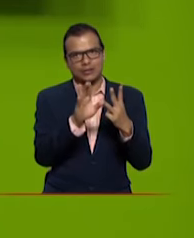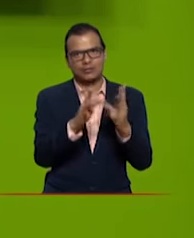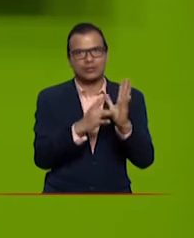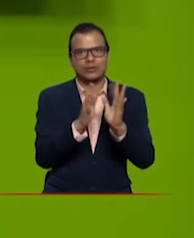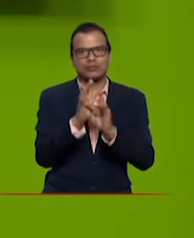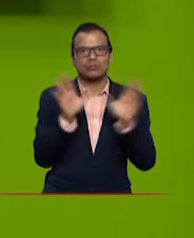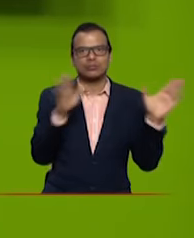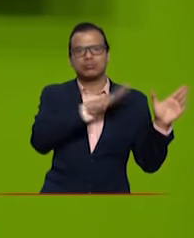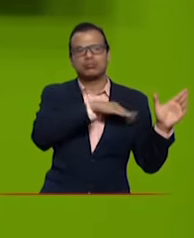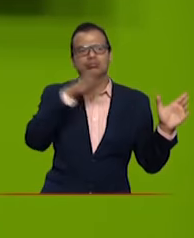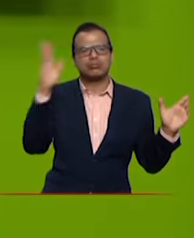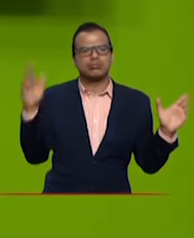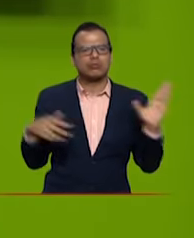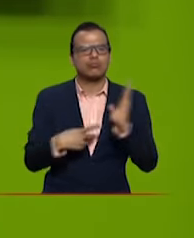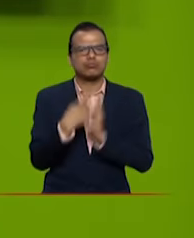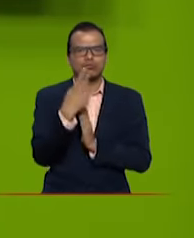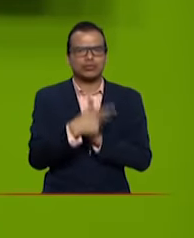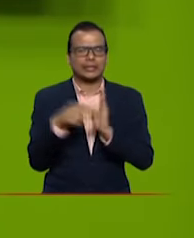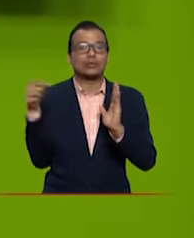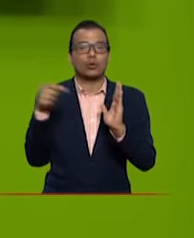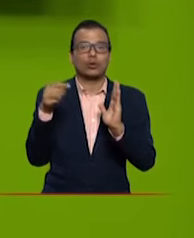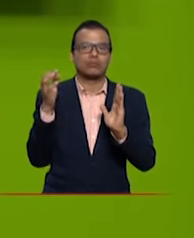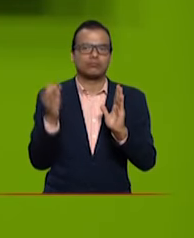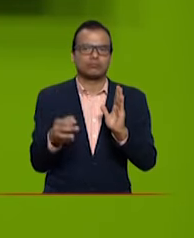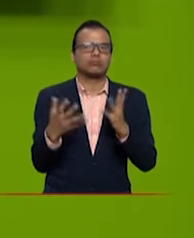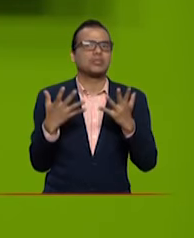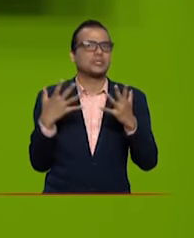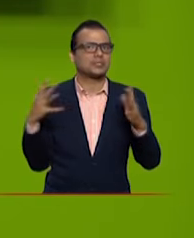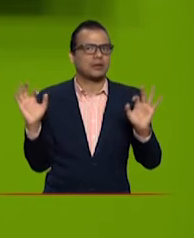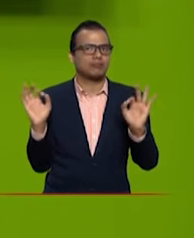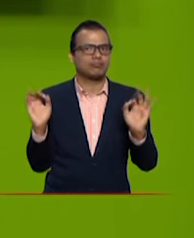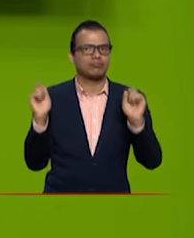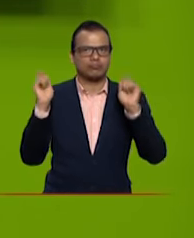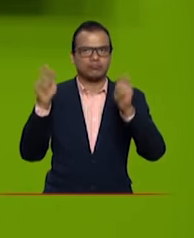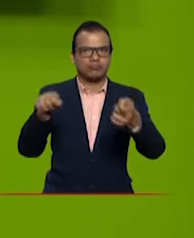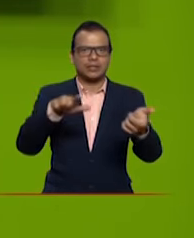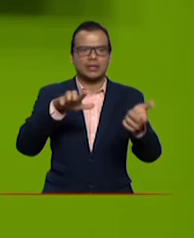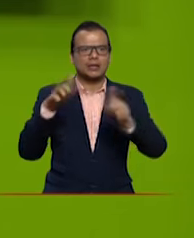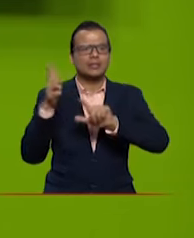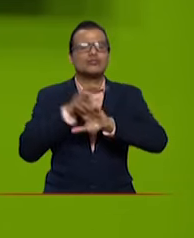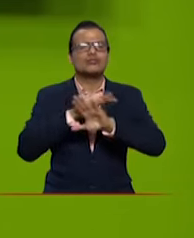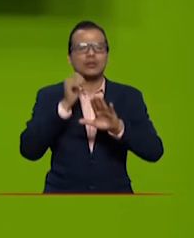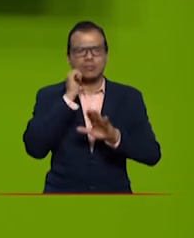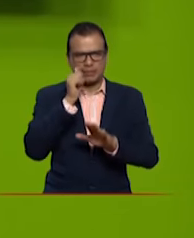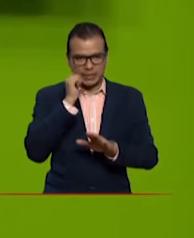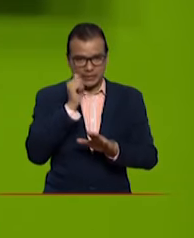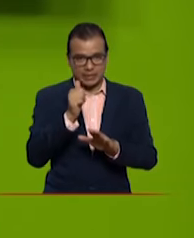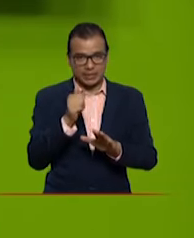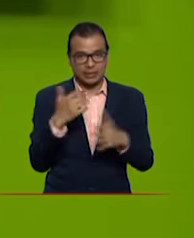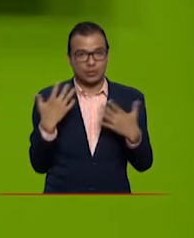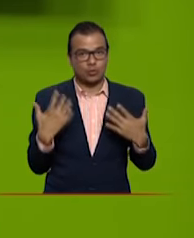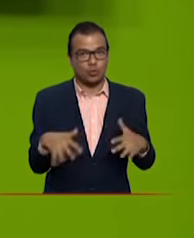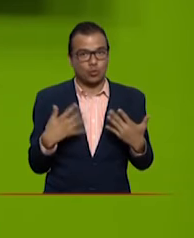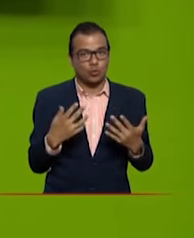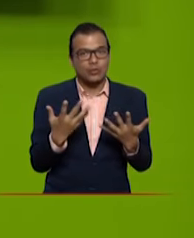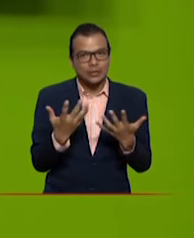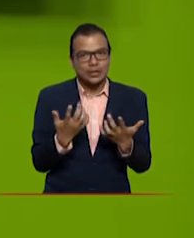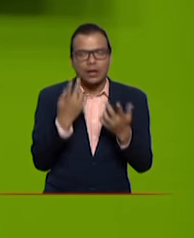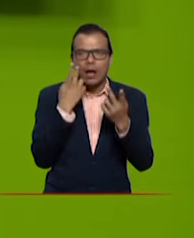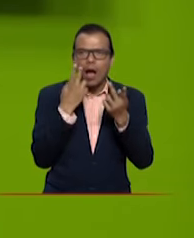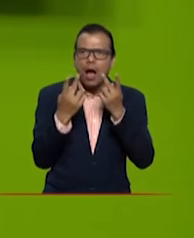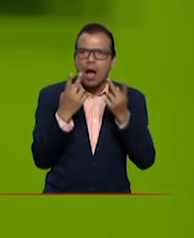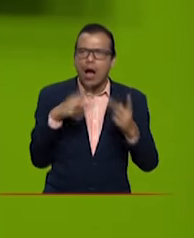obviamente, que complementa los dos tramos, el 1 y el 2. La idea es que la gente mañana vea la hermosa obra, hace parte